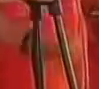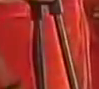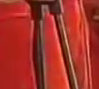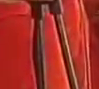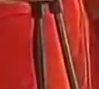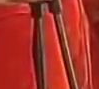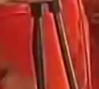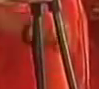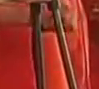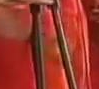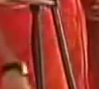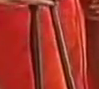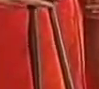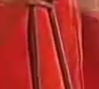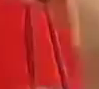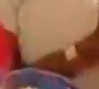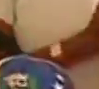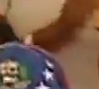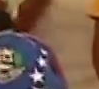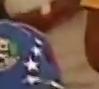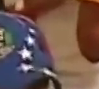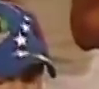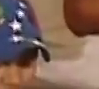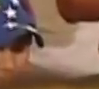lago y C